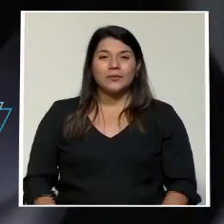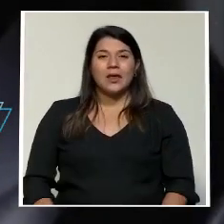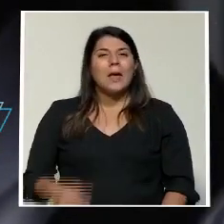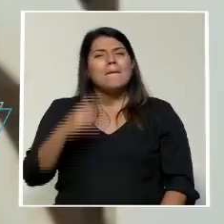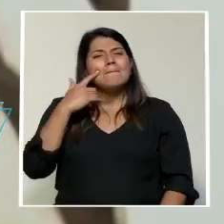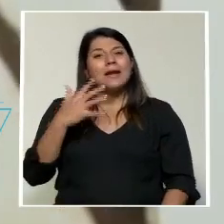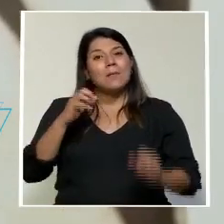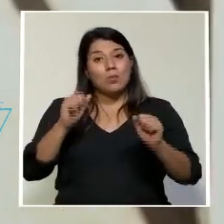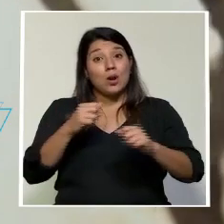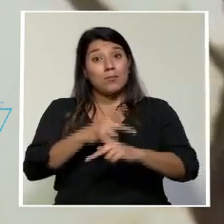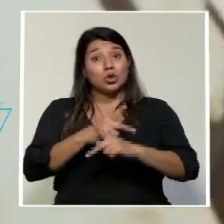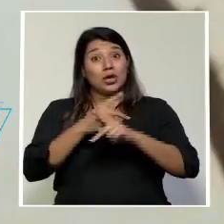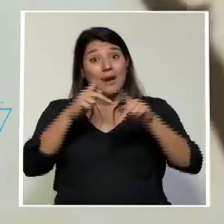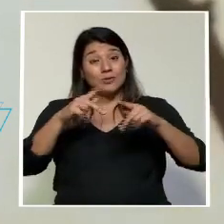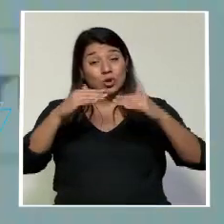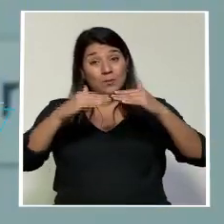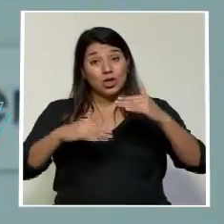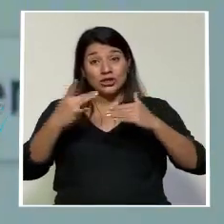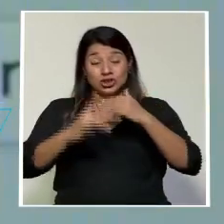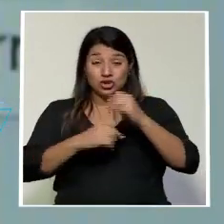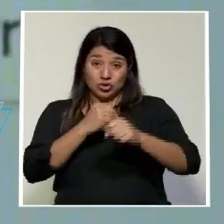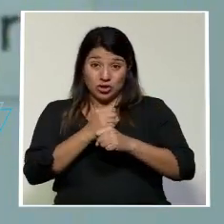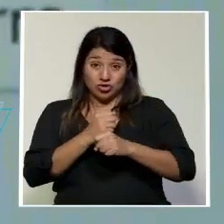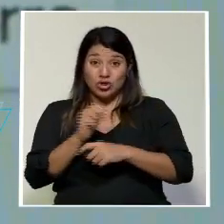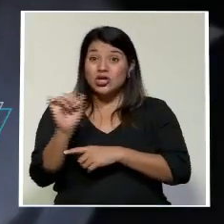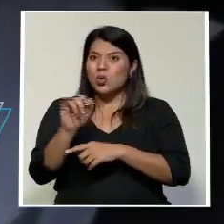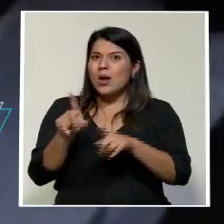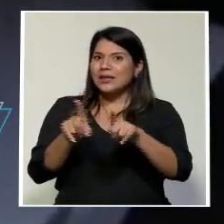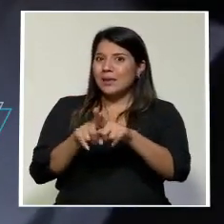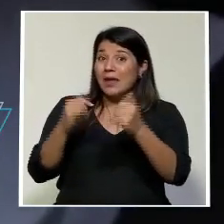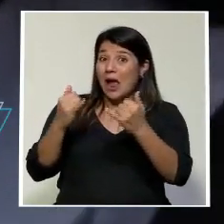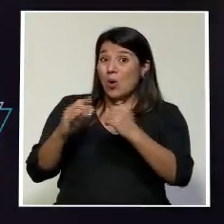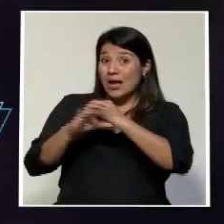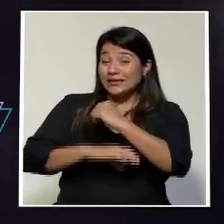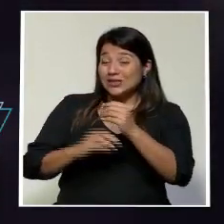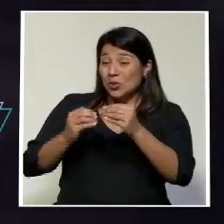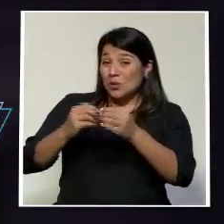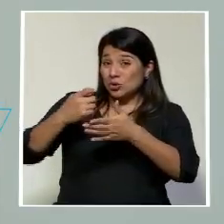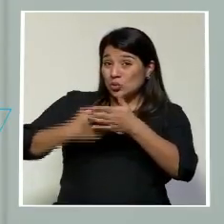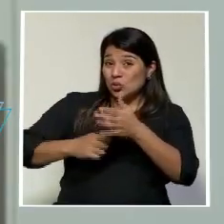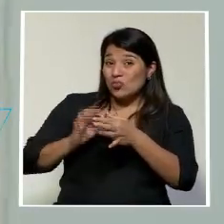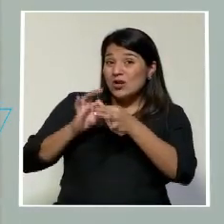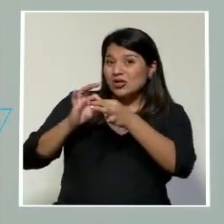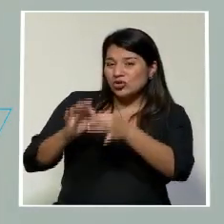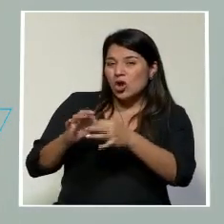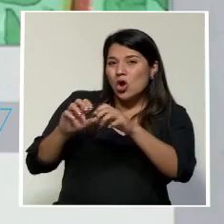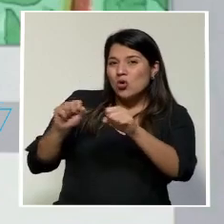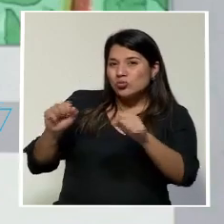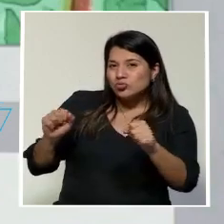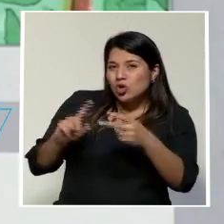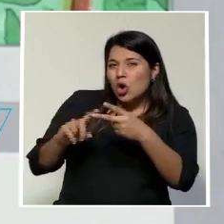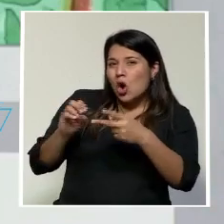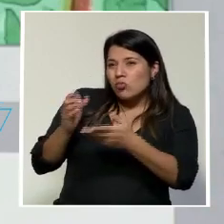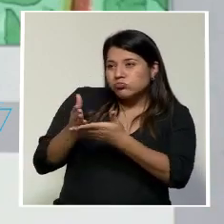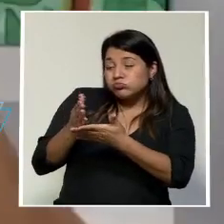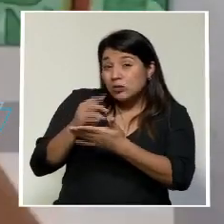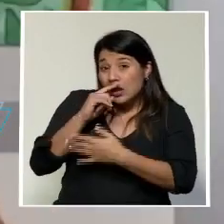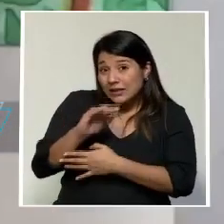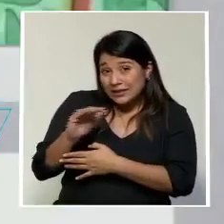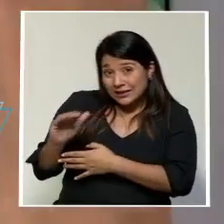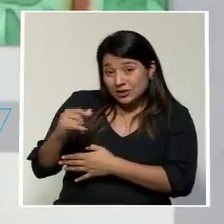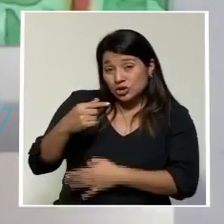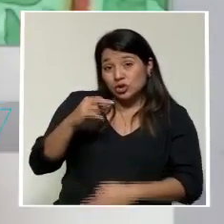de proteger a los menores de edad del acoso. Asimismo, incrementaron las penas que castigan los delitos de corrupción y seducción de esta población. El grooming se define